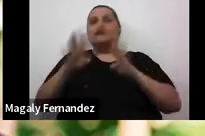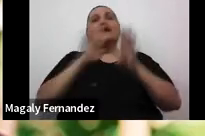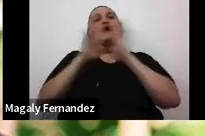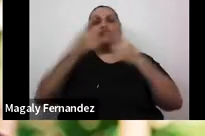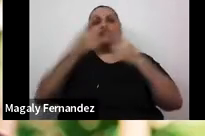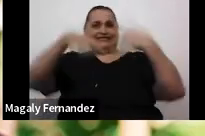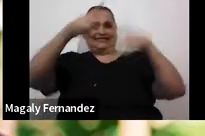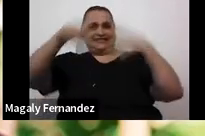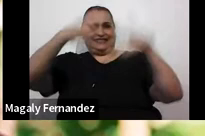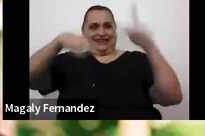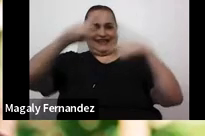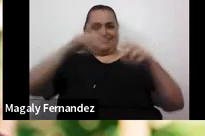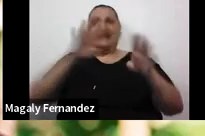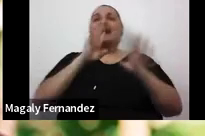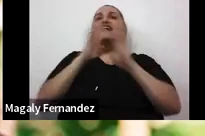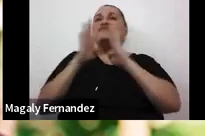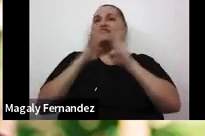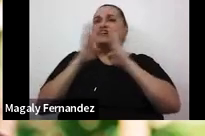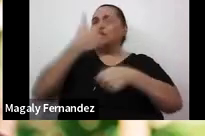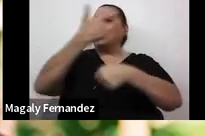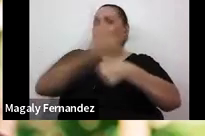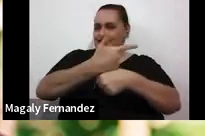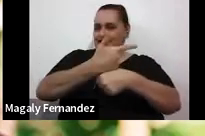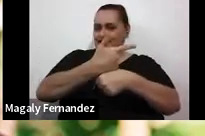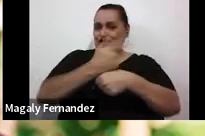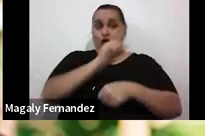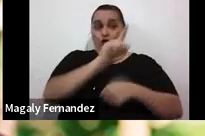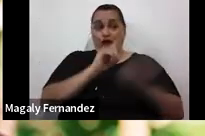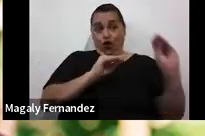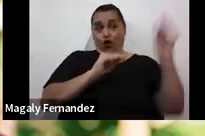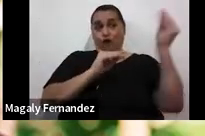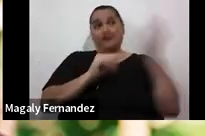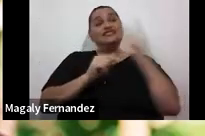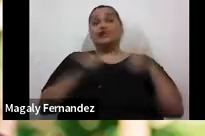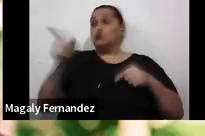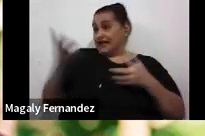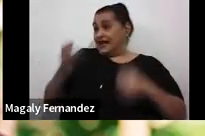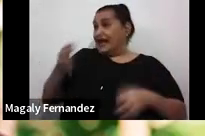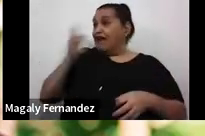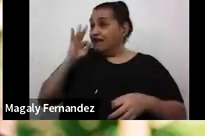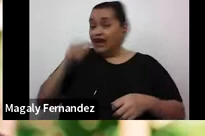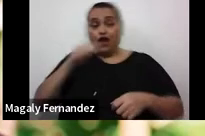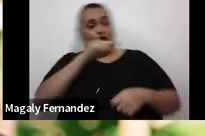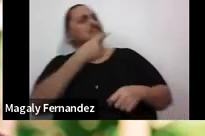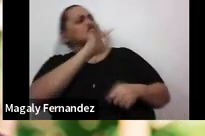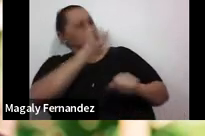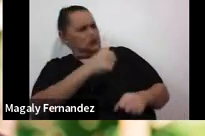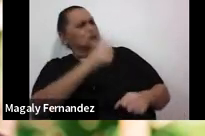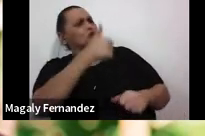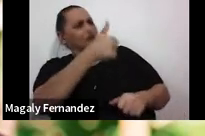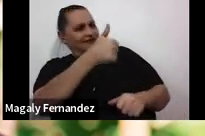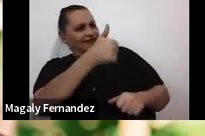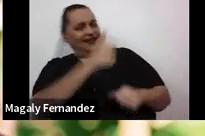en las están hablando lesco una de las chicas está diciendo que es café y la otra dice sí Pura vida Está